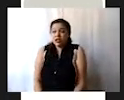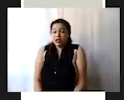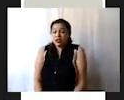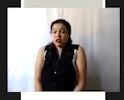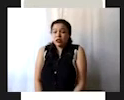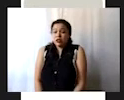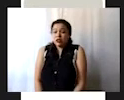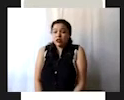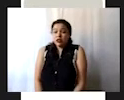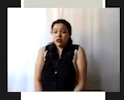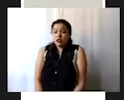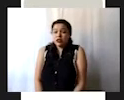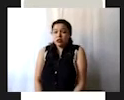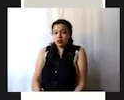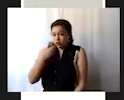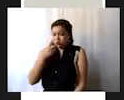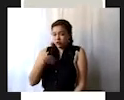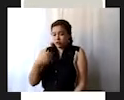¿Qué prefieren que haga?